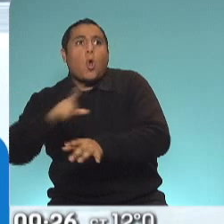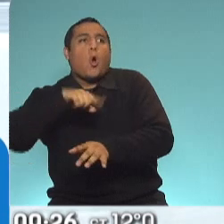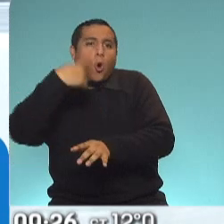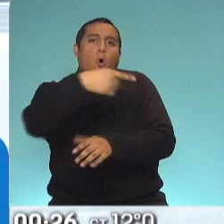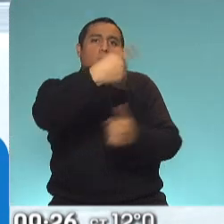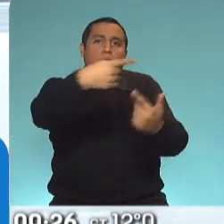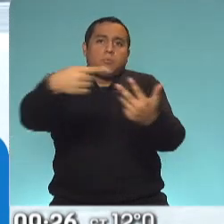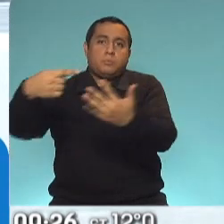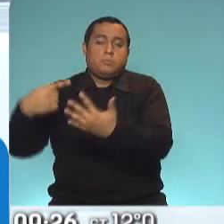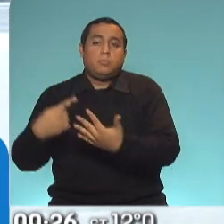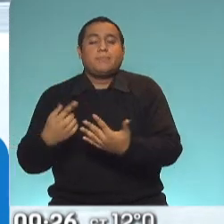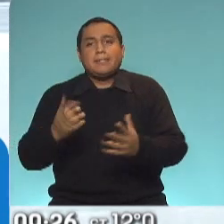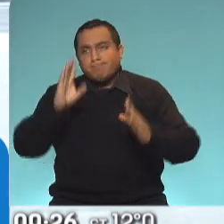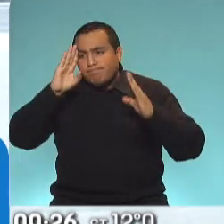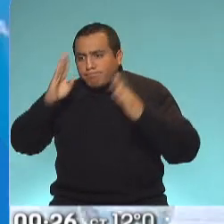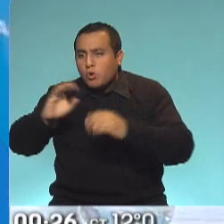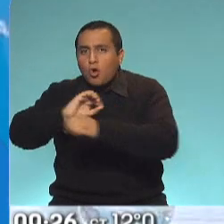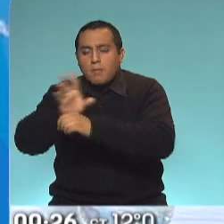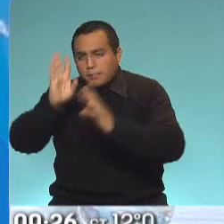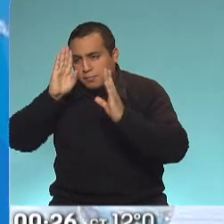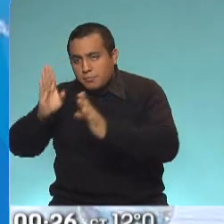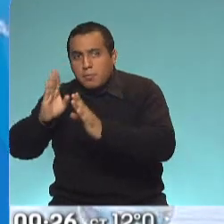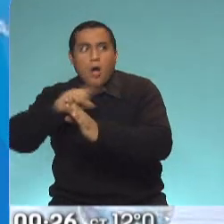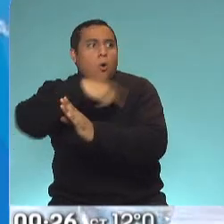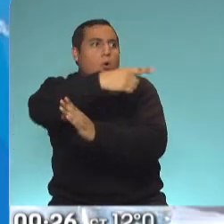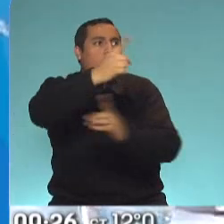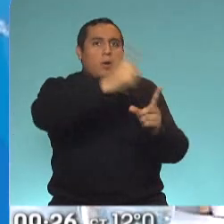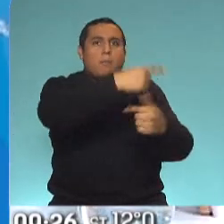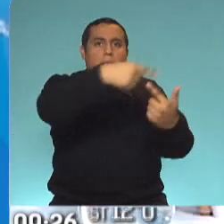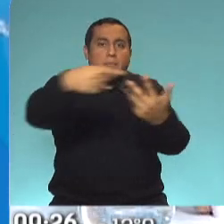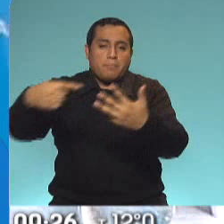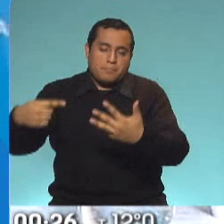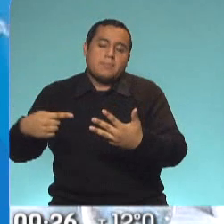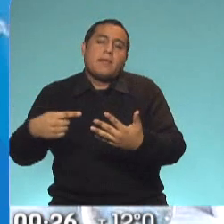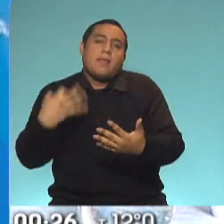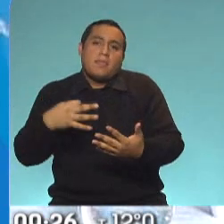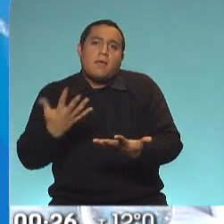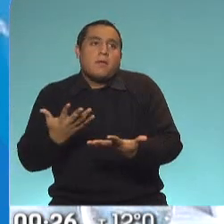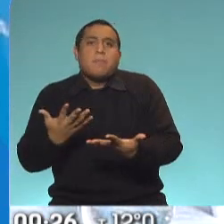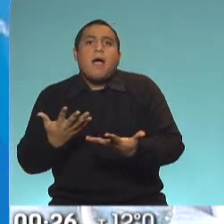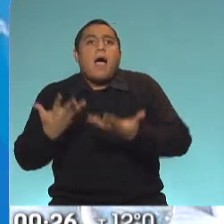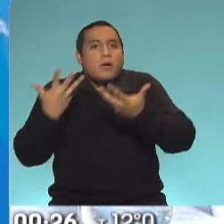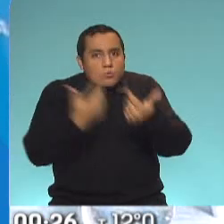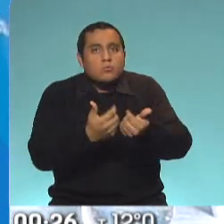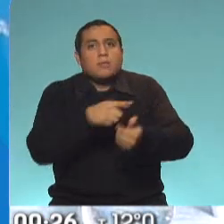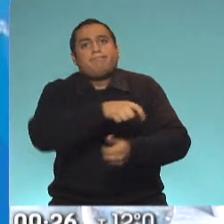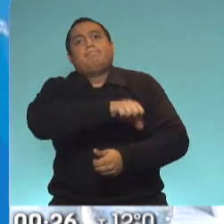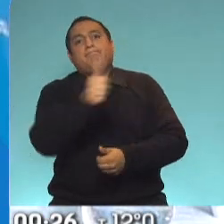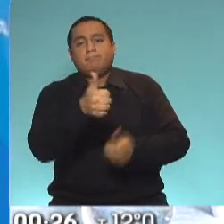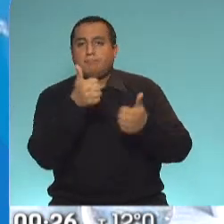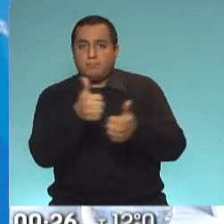ocupa muchísima atención y tenemos que identificar estas barreras para generar acciones, para superarlas, y tenemos